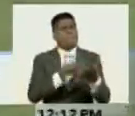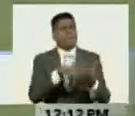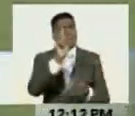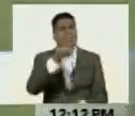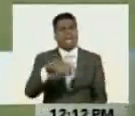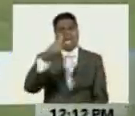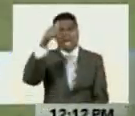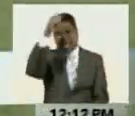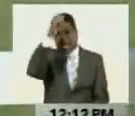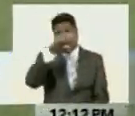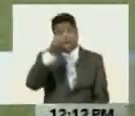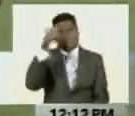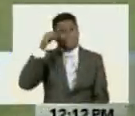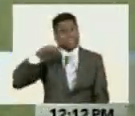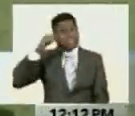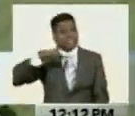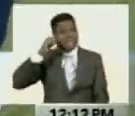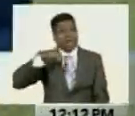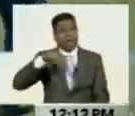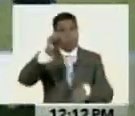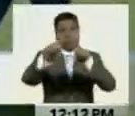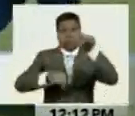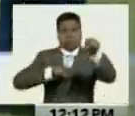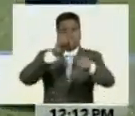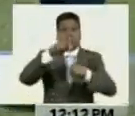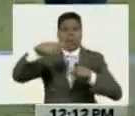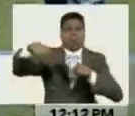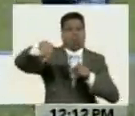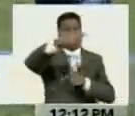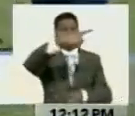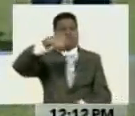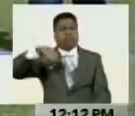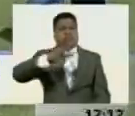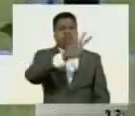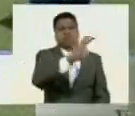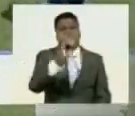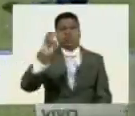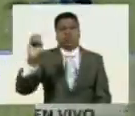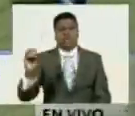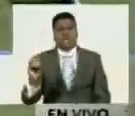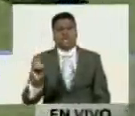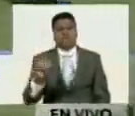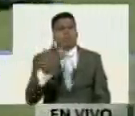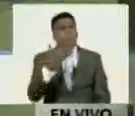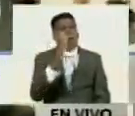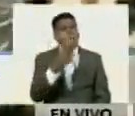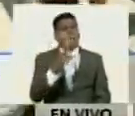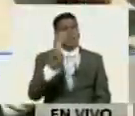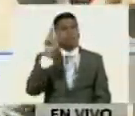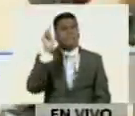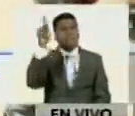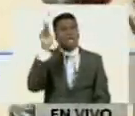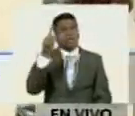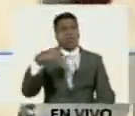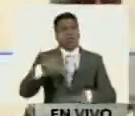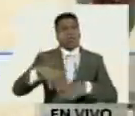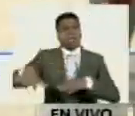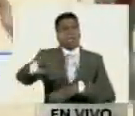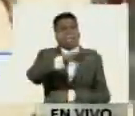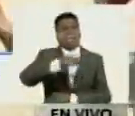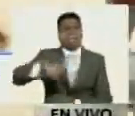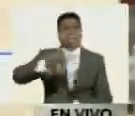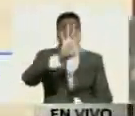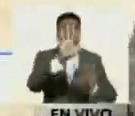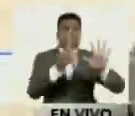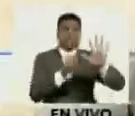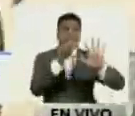la ciclovía también con 200 bicicletas por parroquia, por plaza. En las 5 plazas